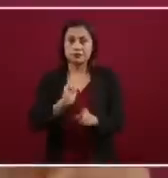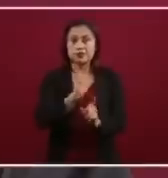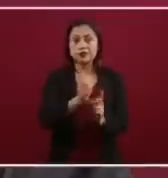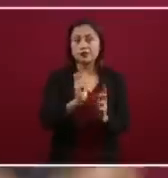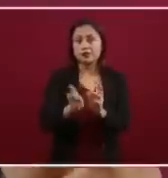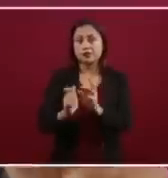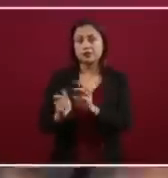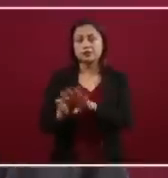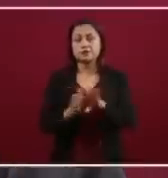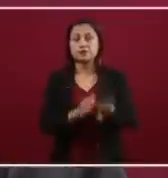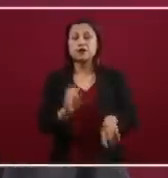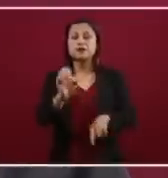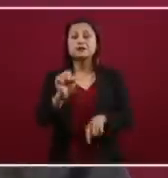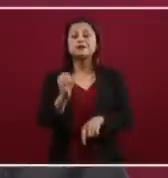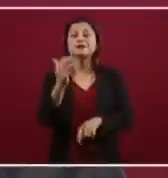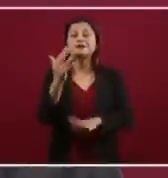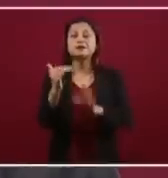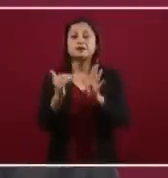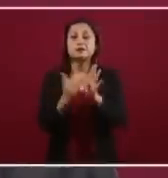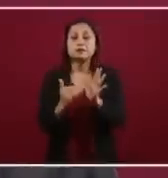65 mil millones de pesos.